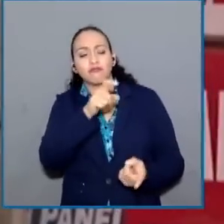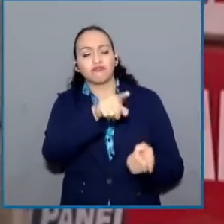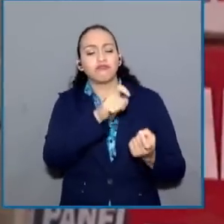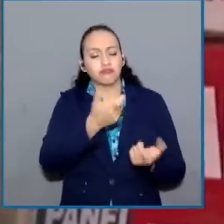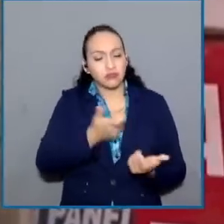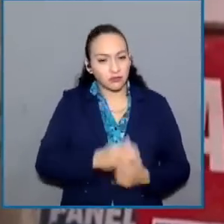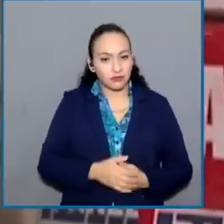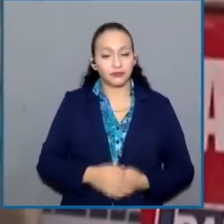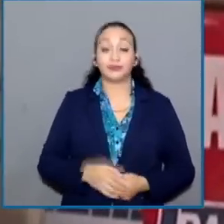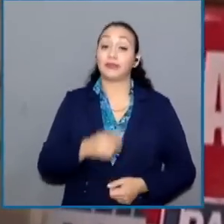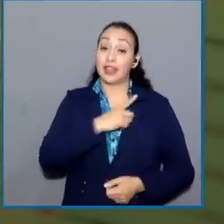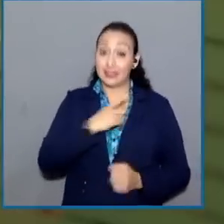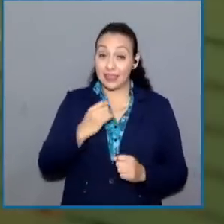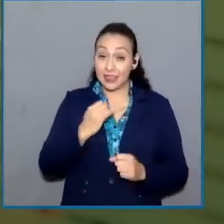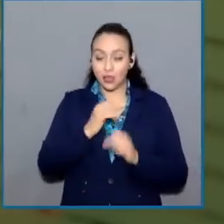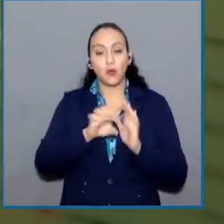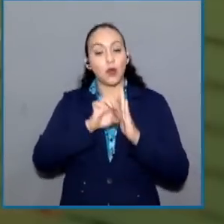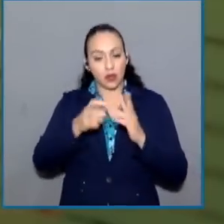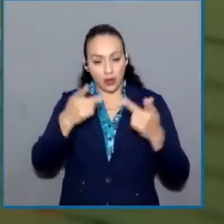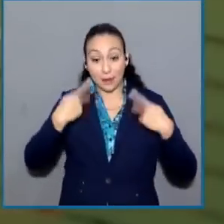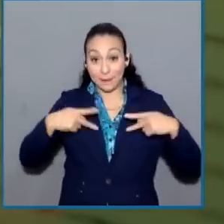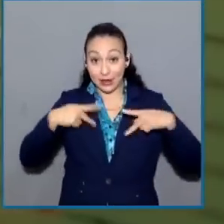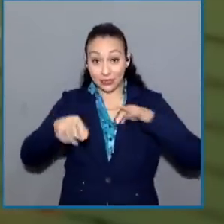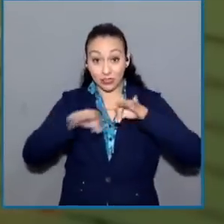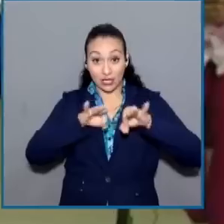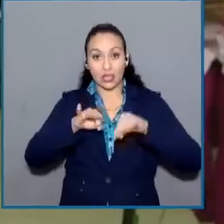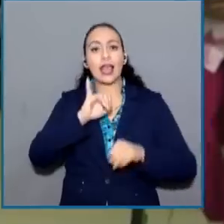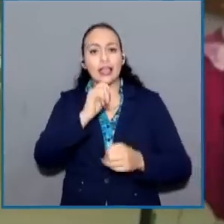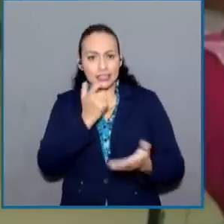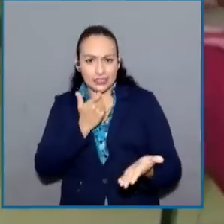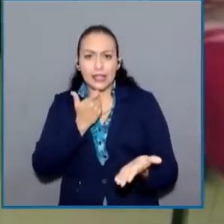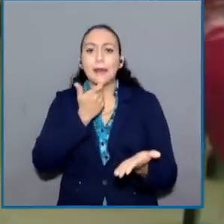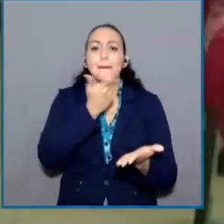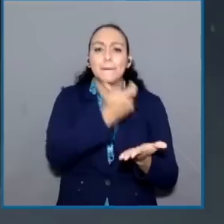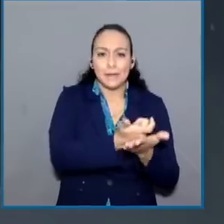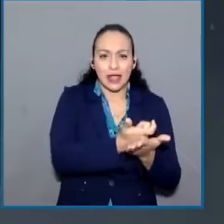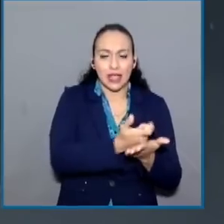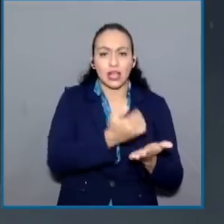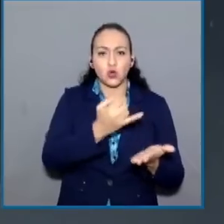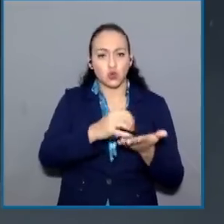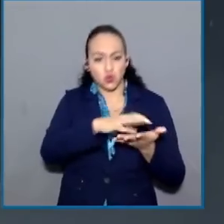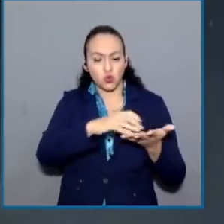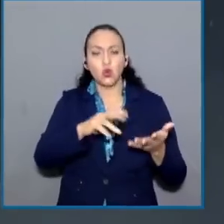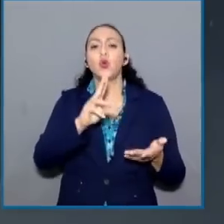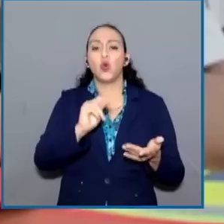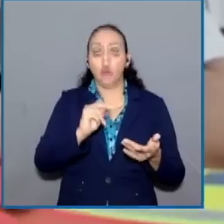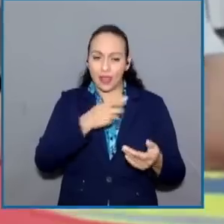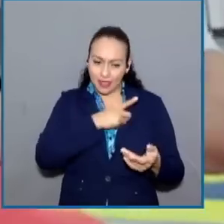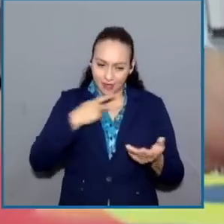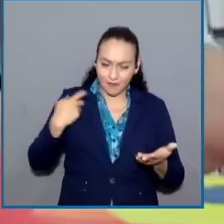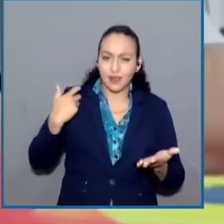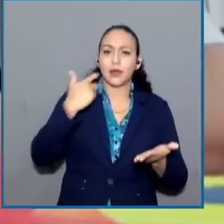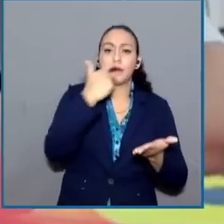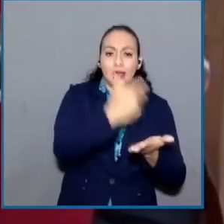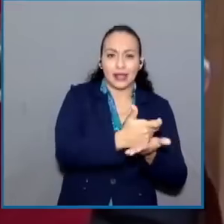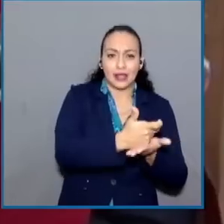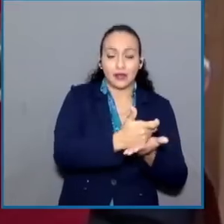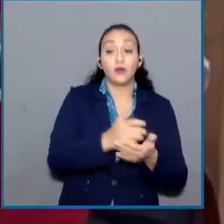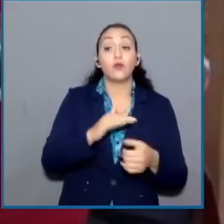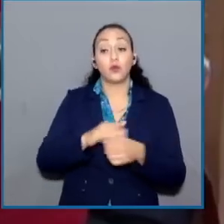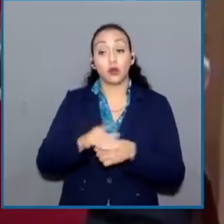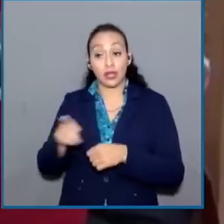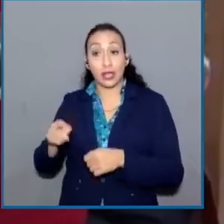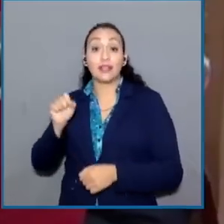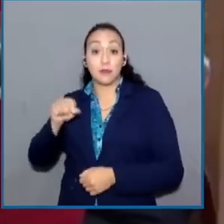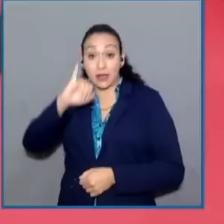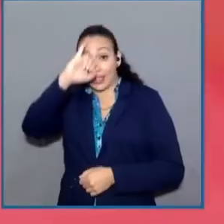el trabajador reciba esta prestación sin deducción impositiva alguna y las obligaciones fiscales de los patrones,